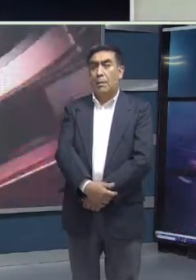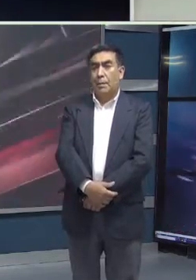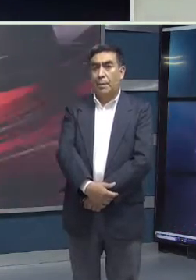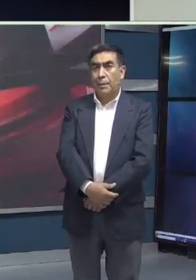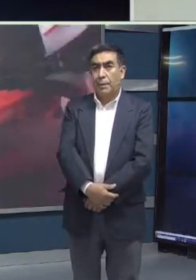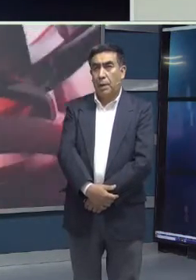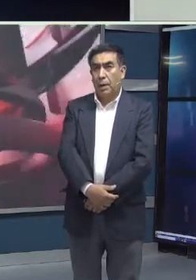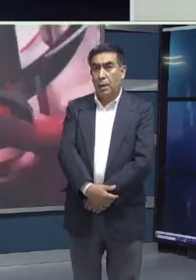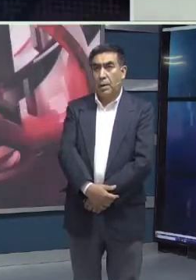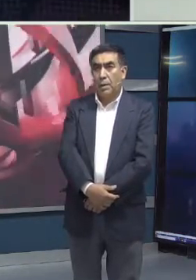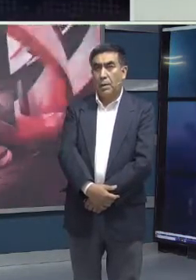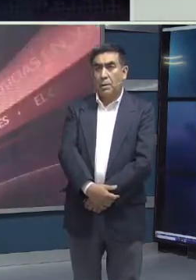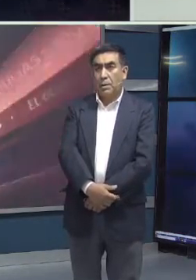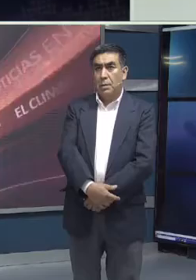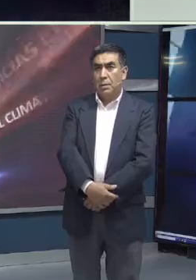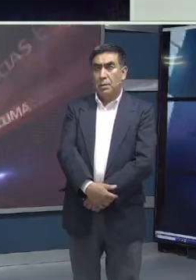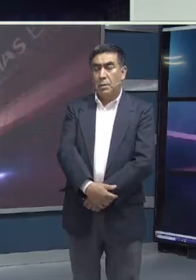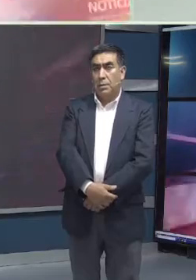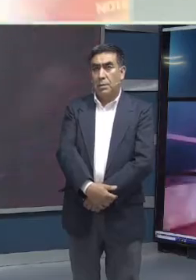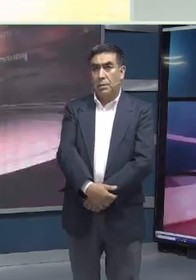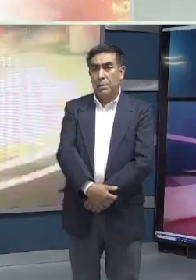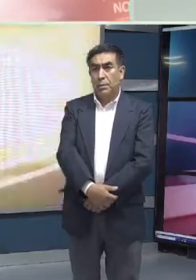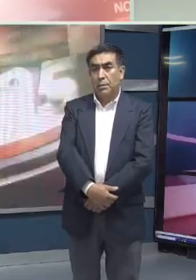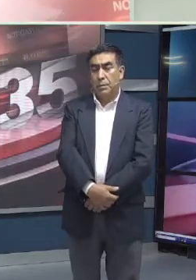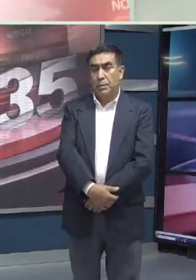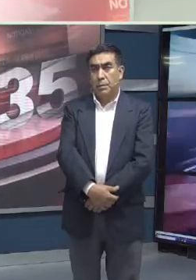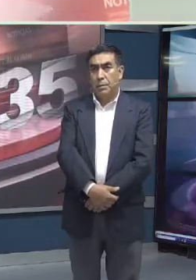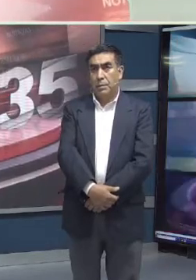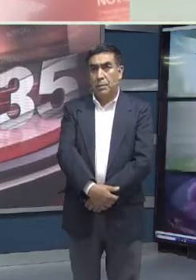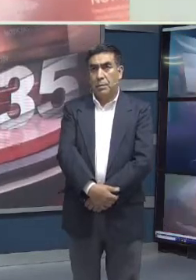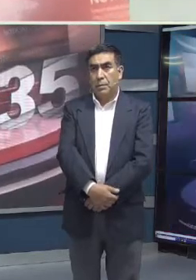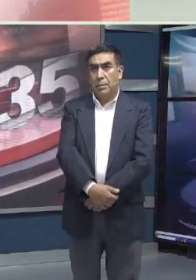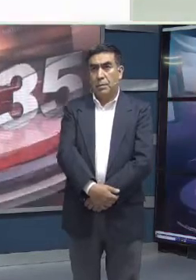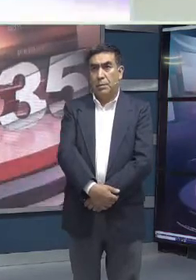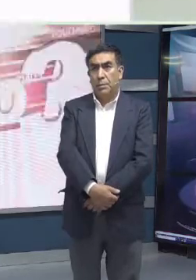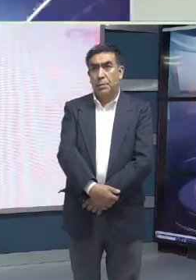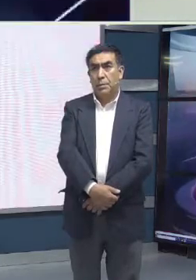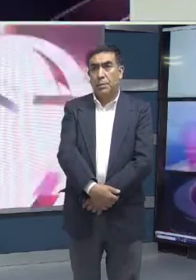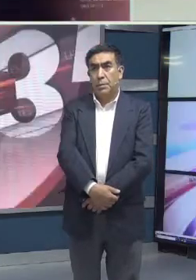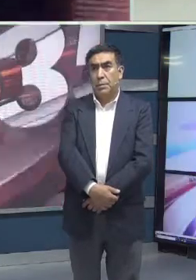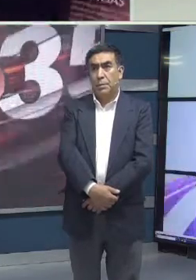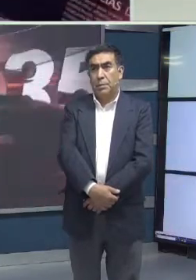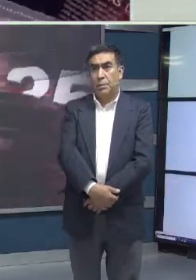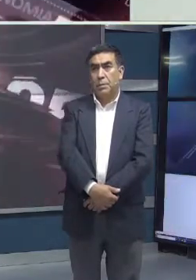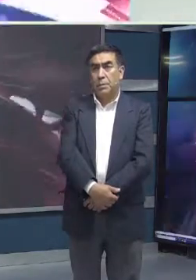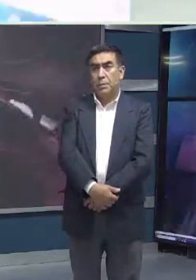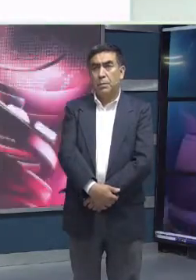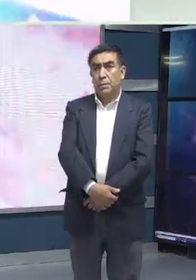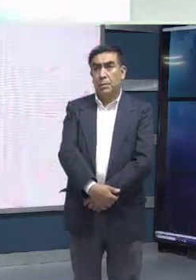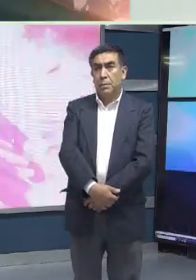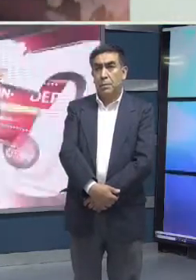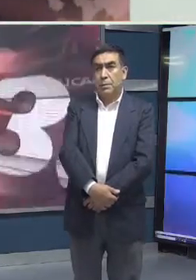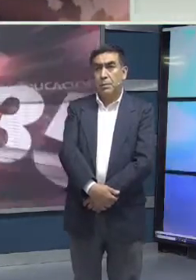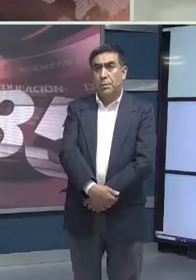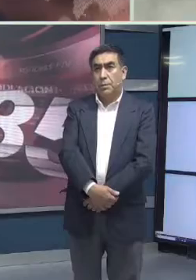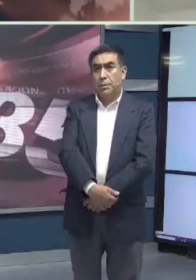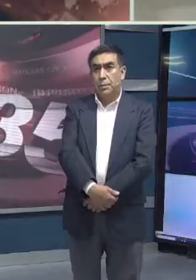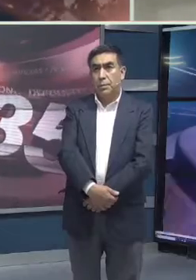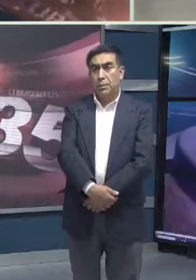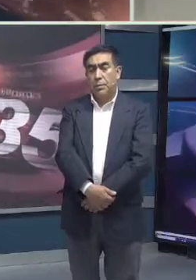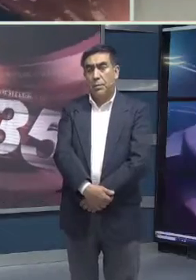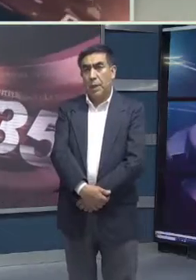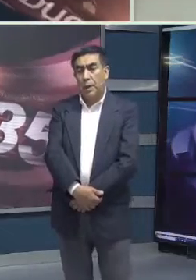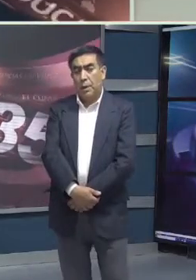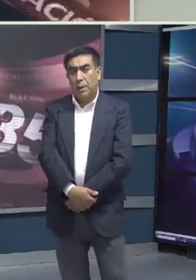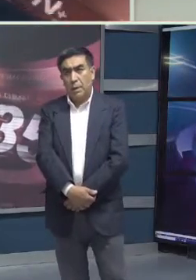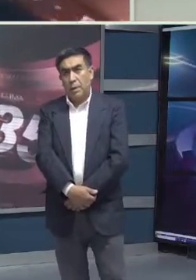garantiza distancia entre las personas, y esto nos permite viajar con tranquilidad, porque alrededor del 44% de la población viaja en